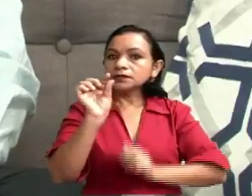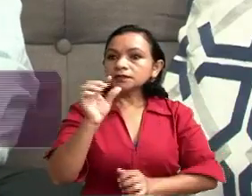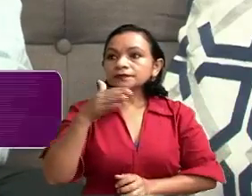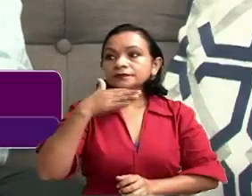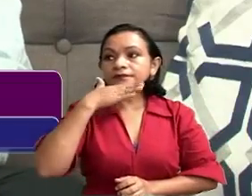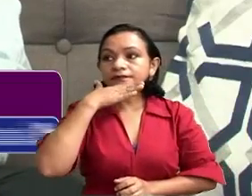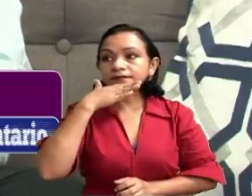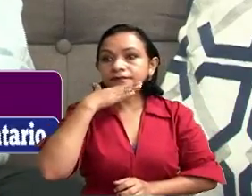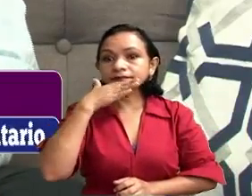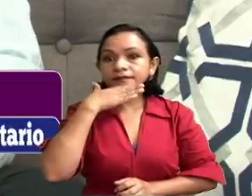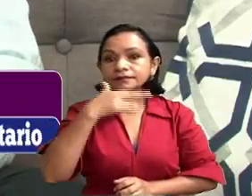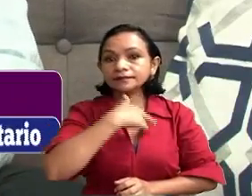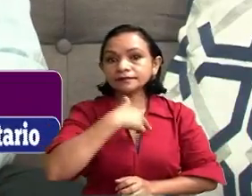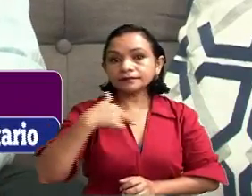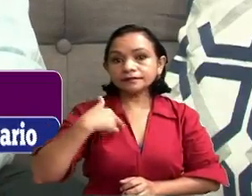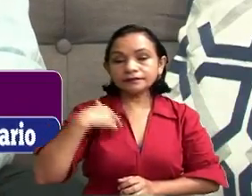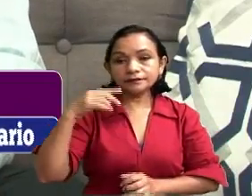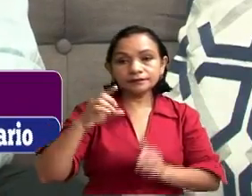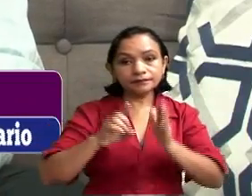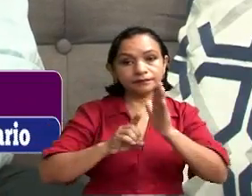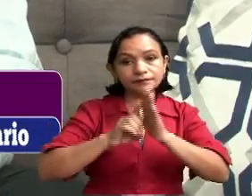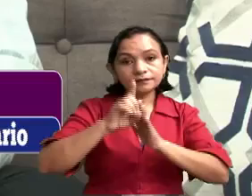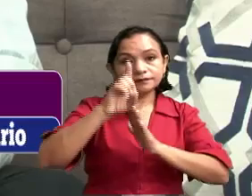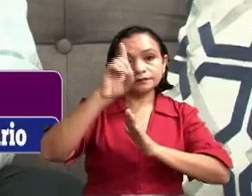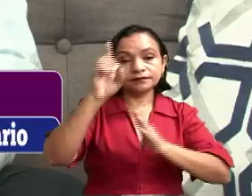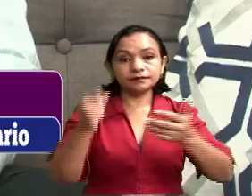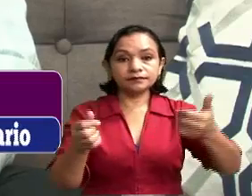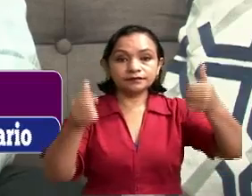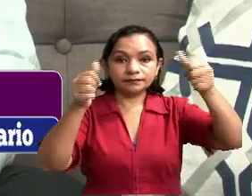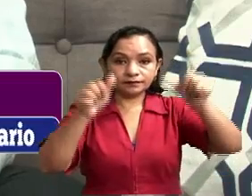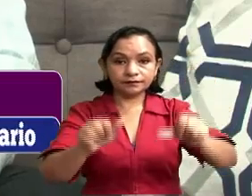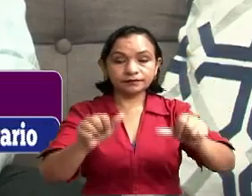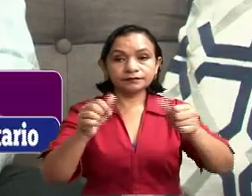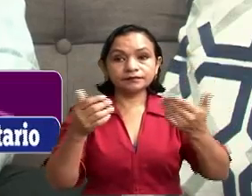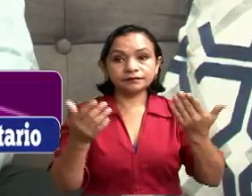también para hacer avanzar, para consolidar nuestra economía.